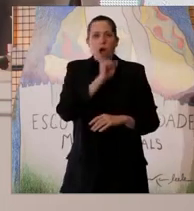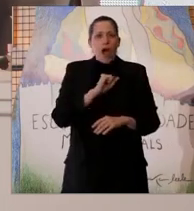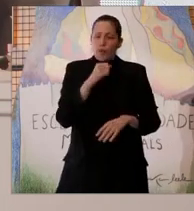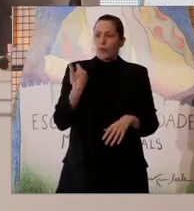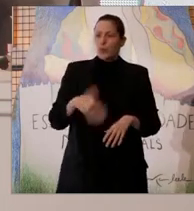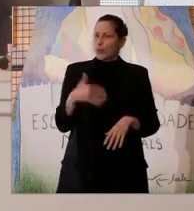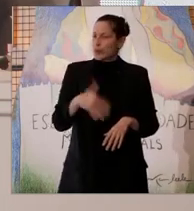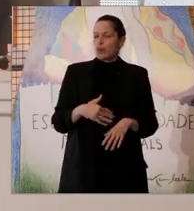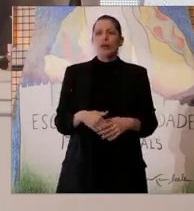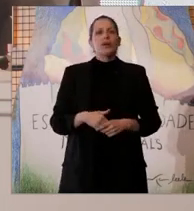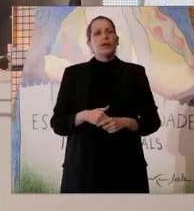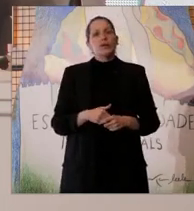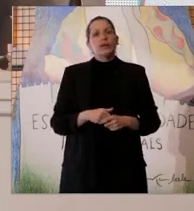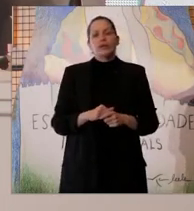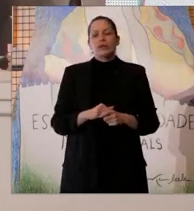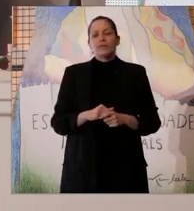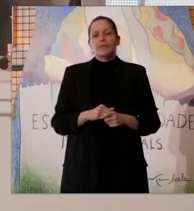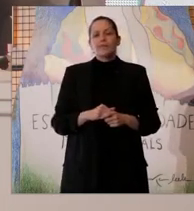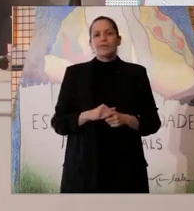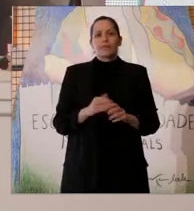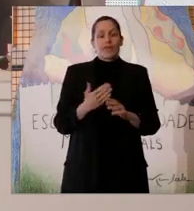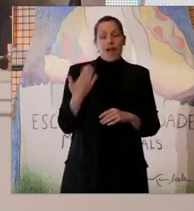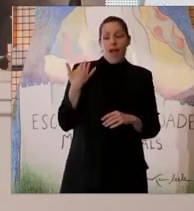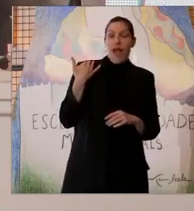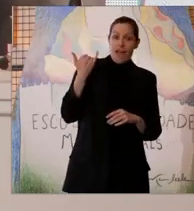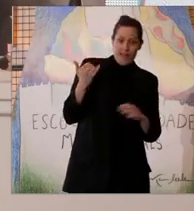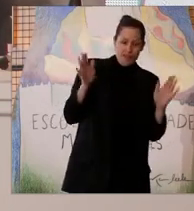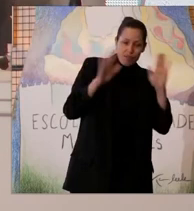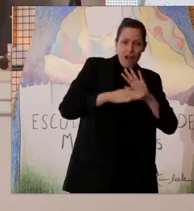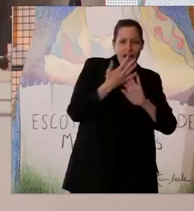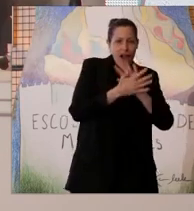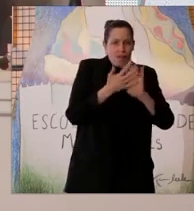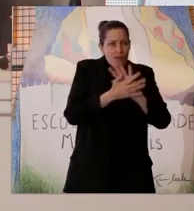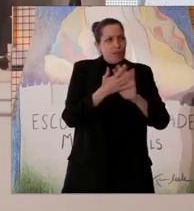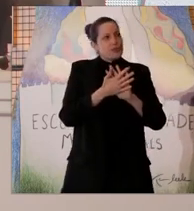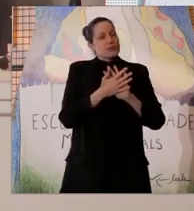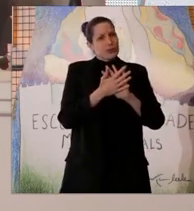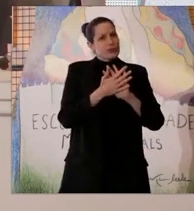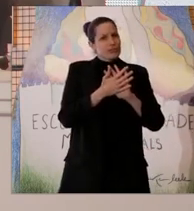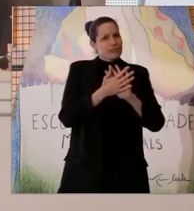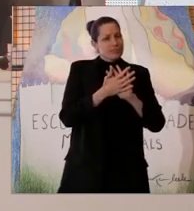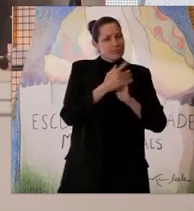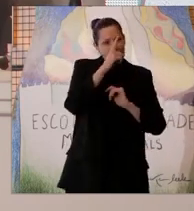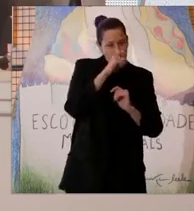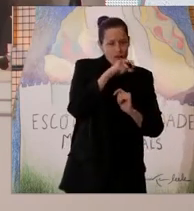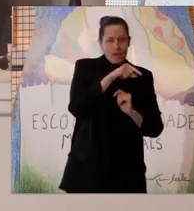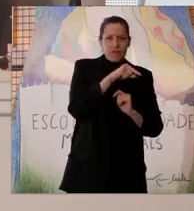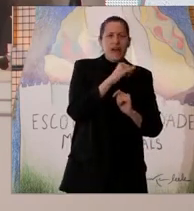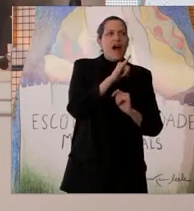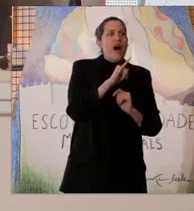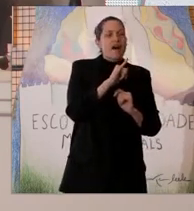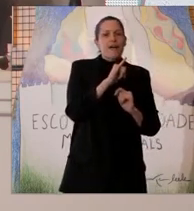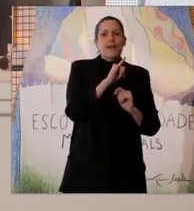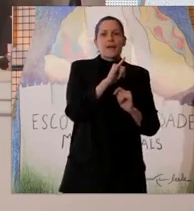siempre anoche hablaba contigo y te decía creo que hay algo que le puede al sexo para